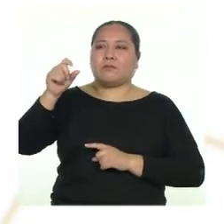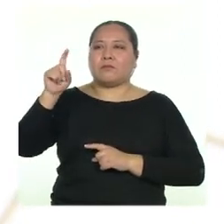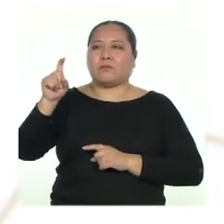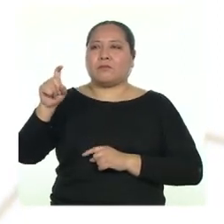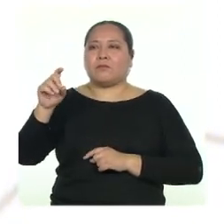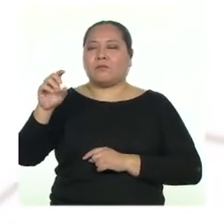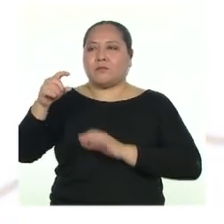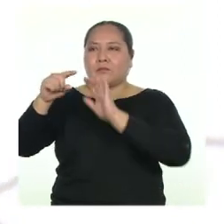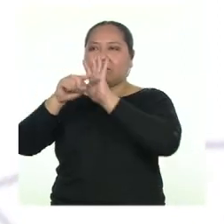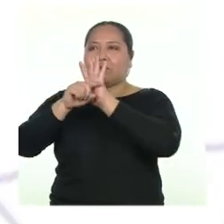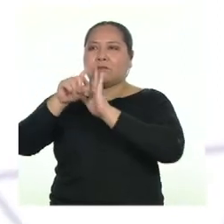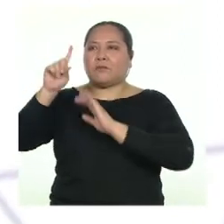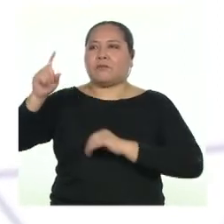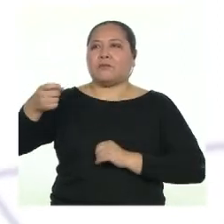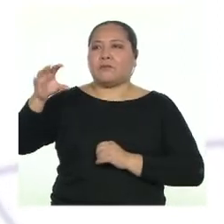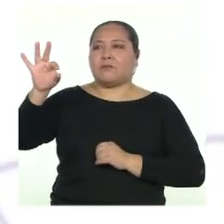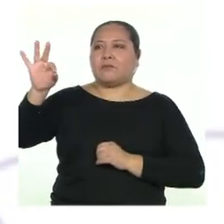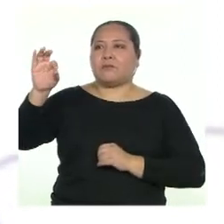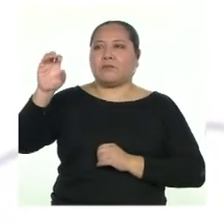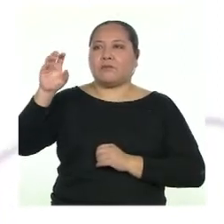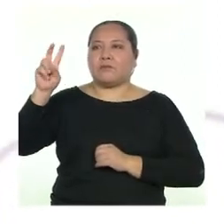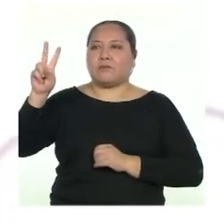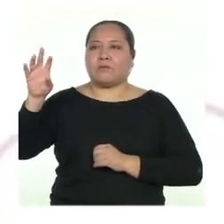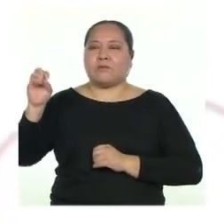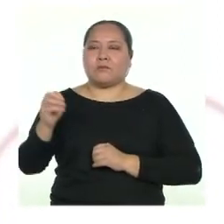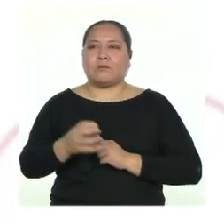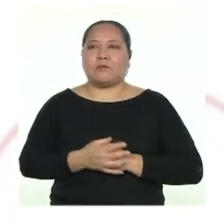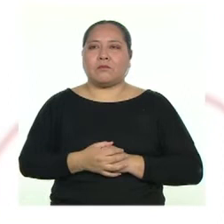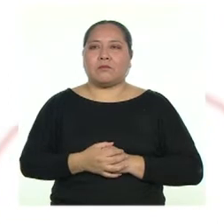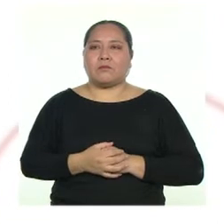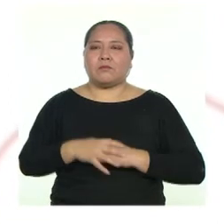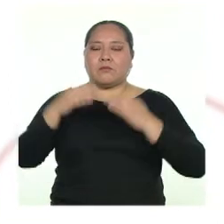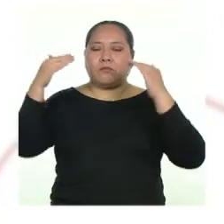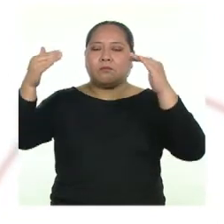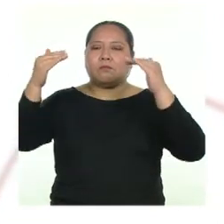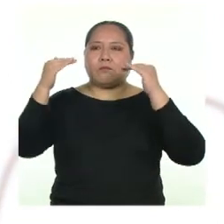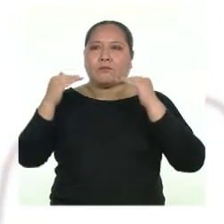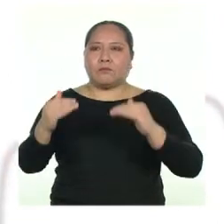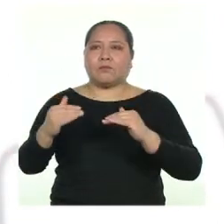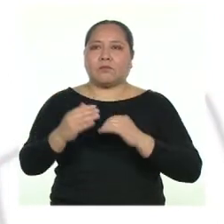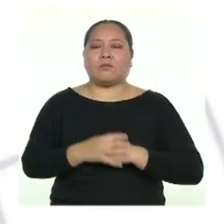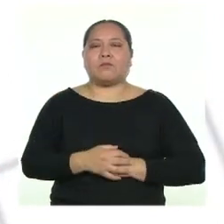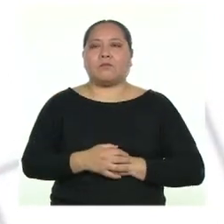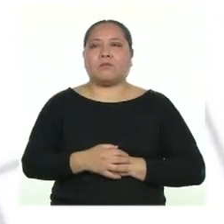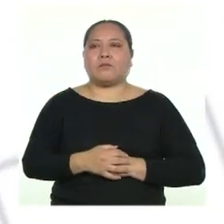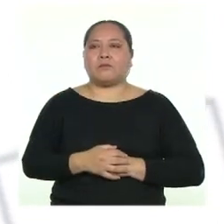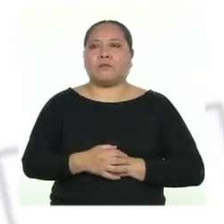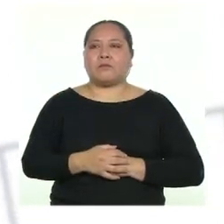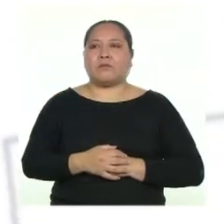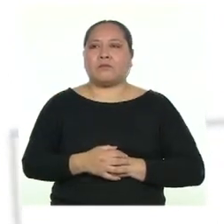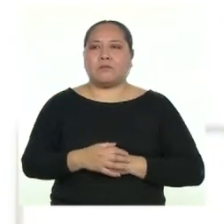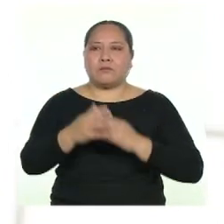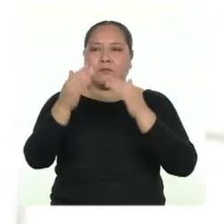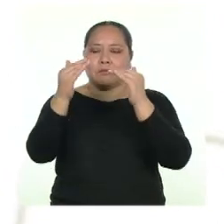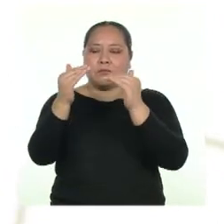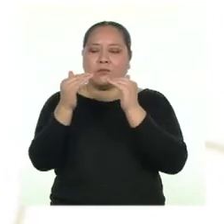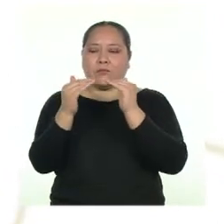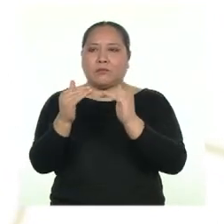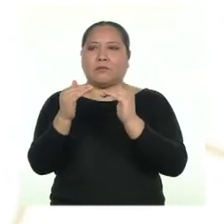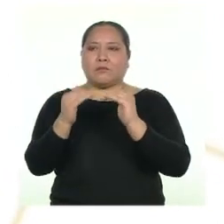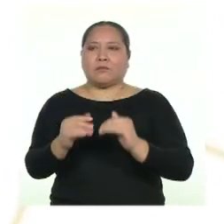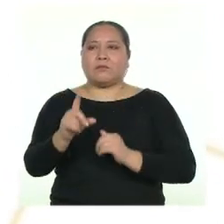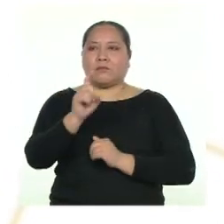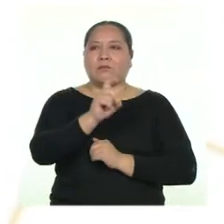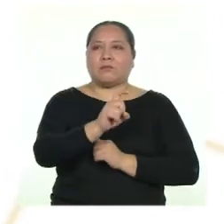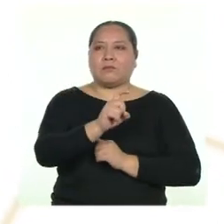910x menos 1920. Lo resolvemos y luego despejamos x